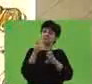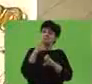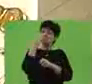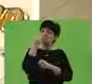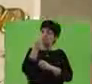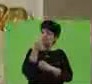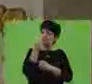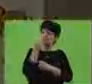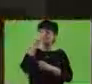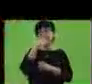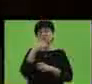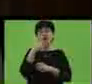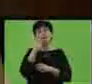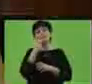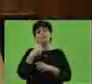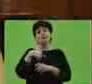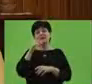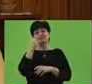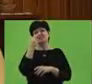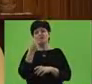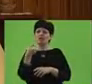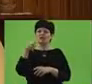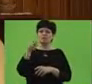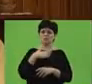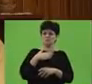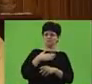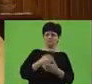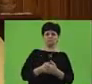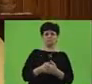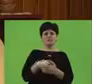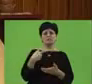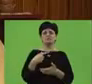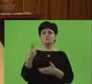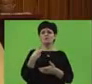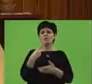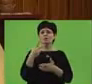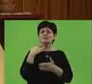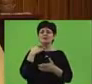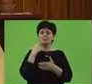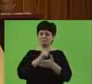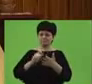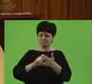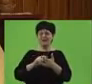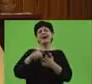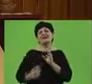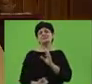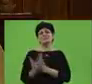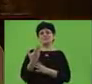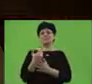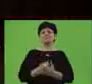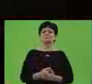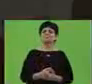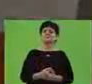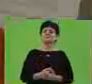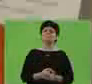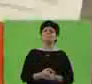Es más que se interesó más que yo por el libro. Y bueno, y este hicimos el libro. Así surgió. Así